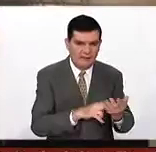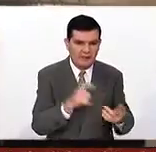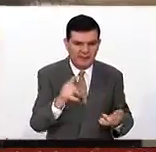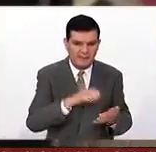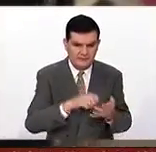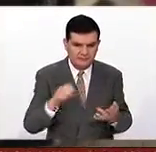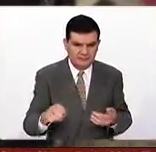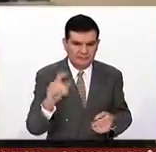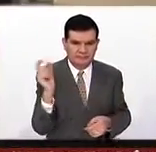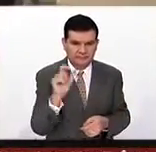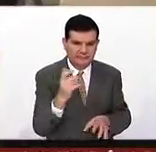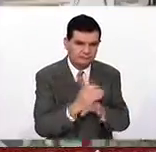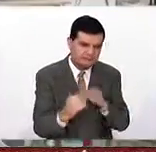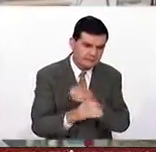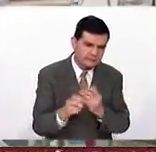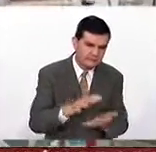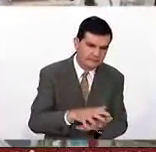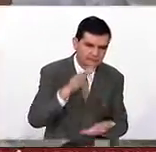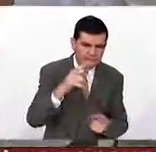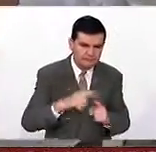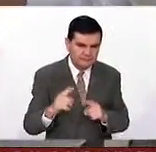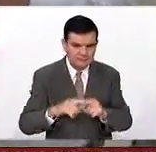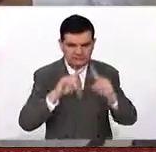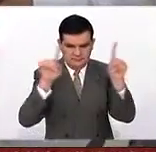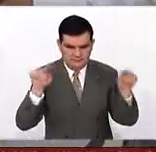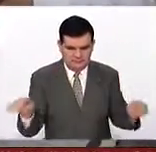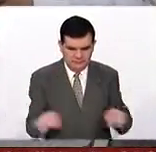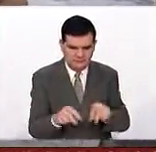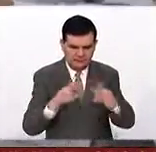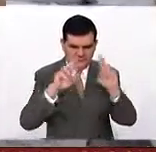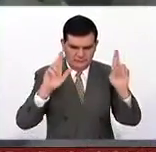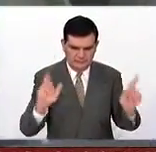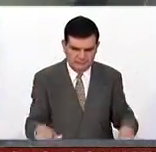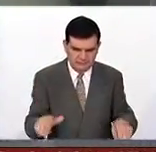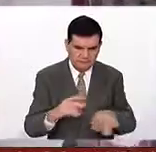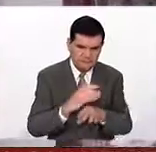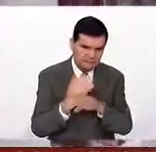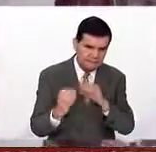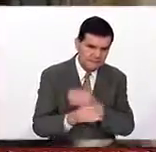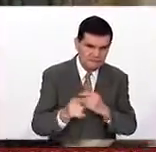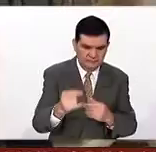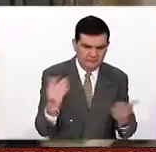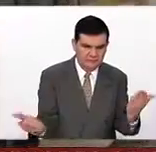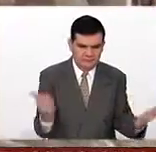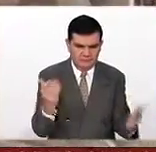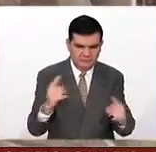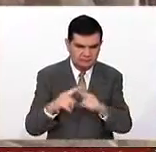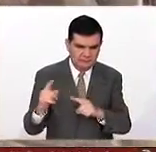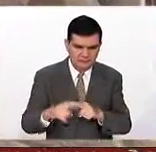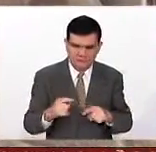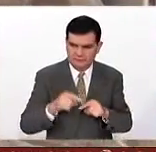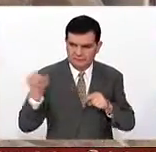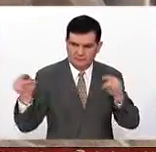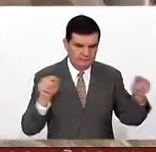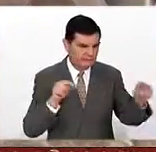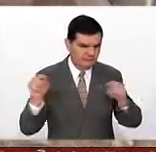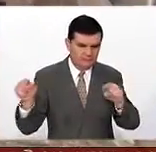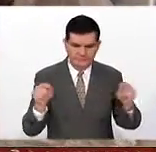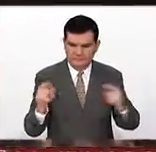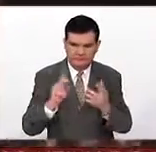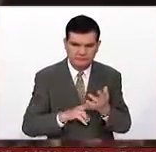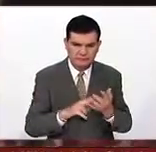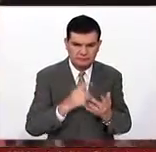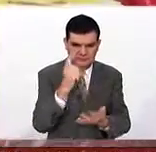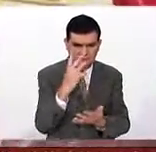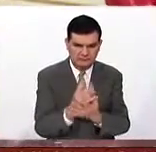ejemplo cuando ya son cosas más grandes pensando una pantalla un refrigerador algo así comparar en diferentes establecimientos uno